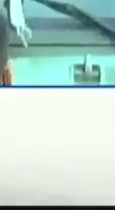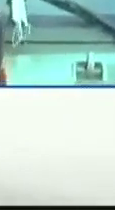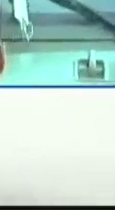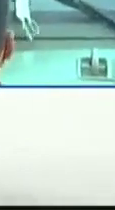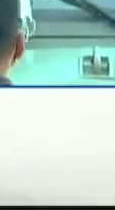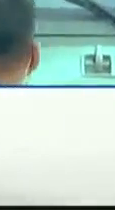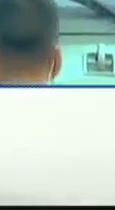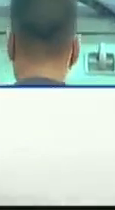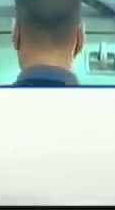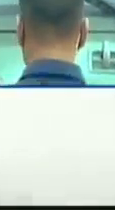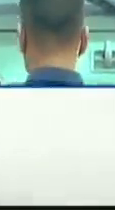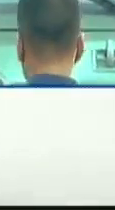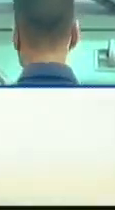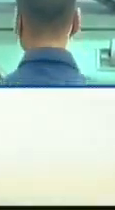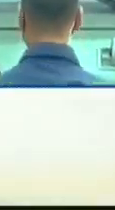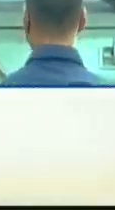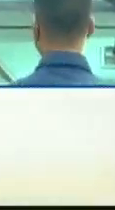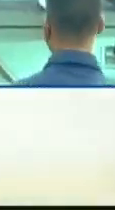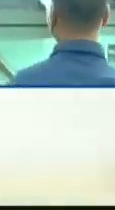Untiuna,